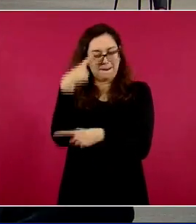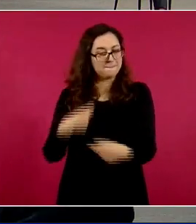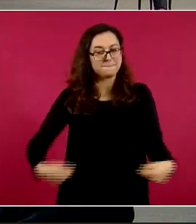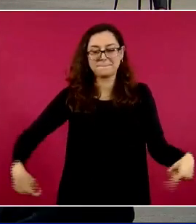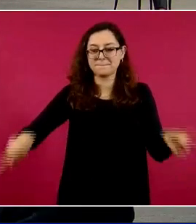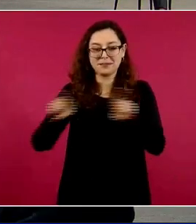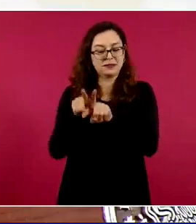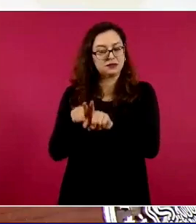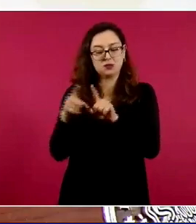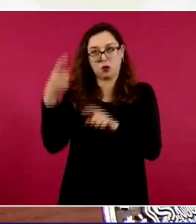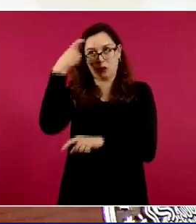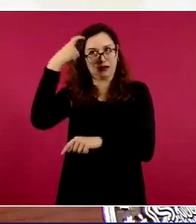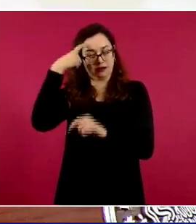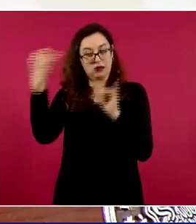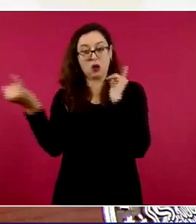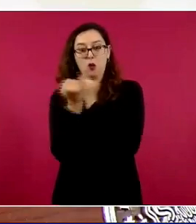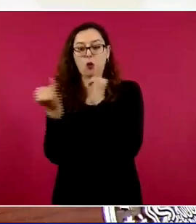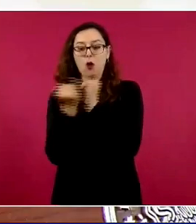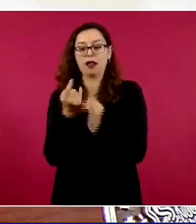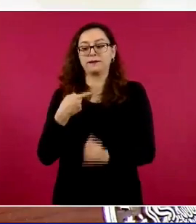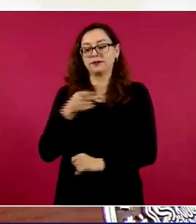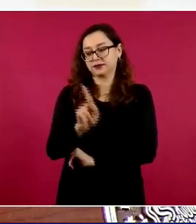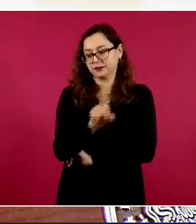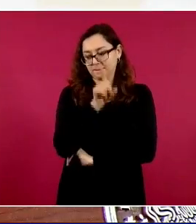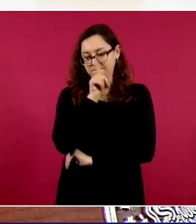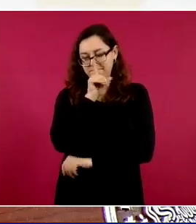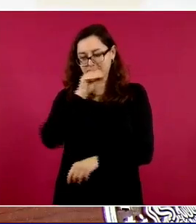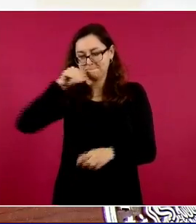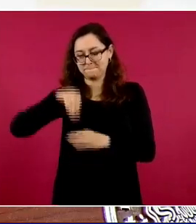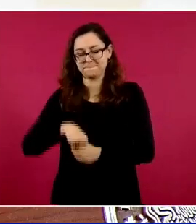lo creen, pero no lo dicen.